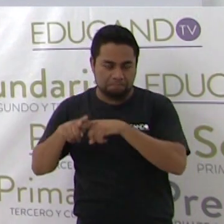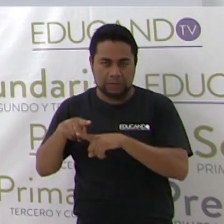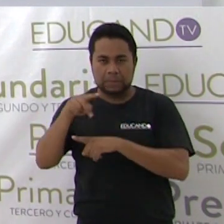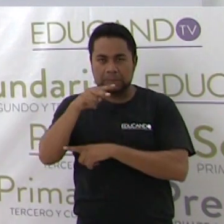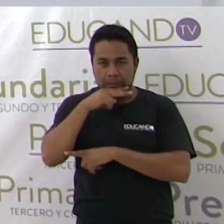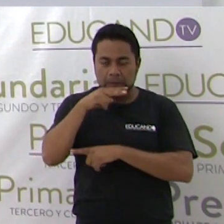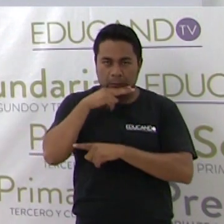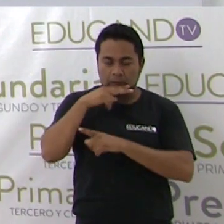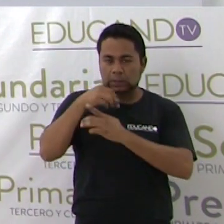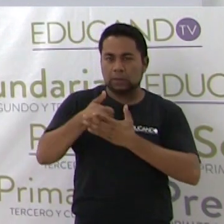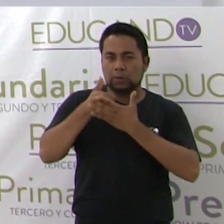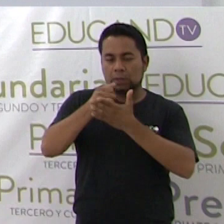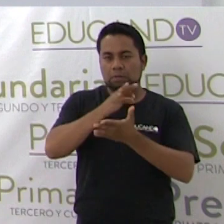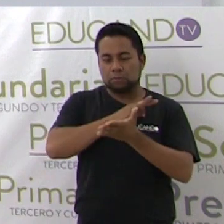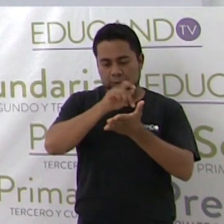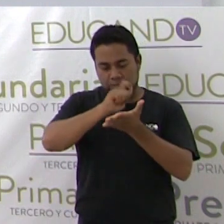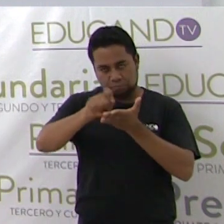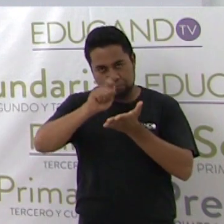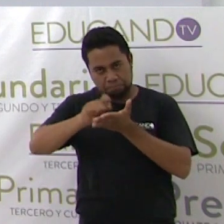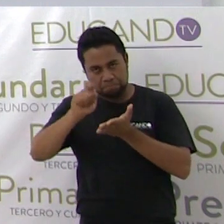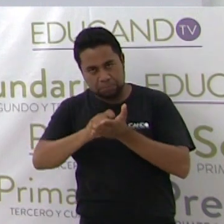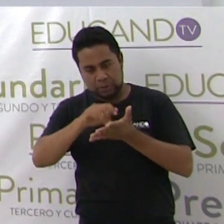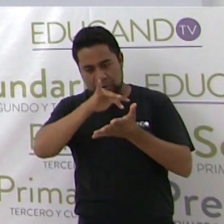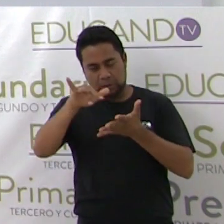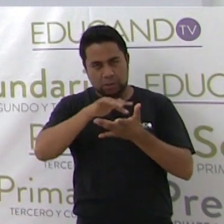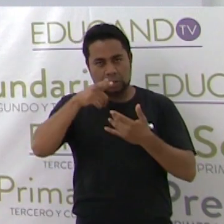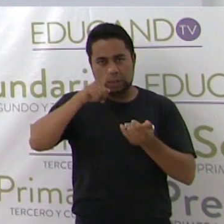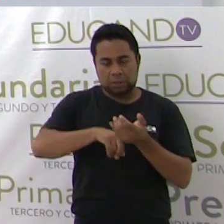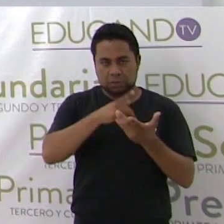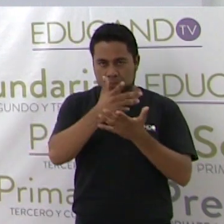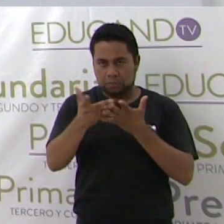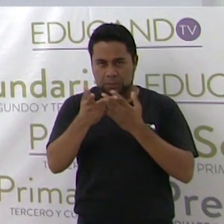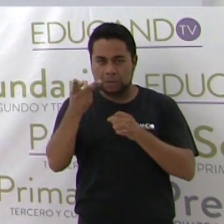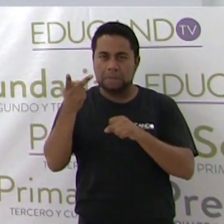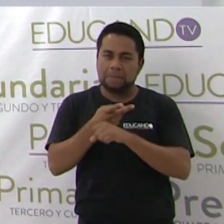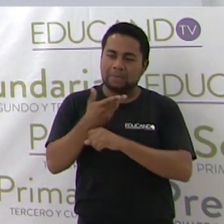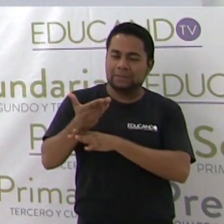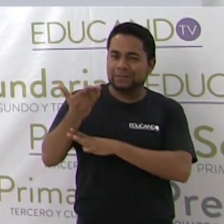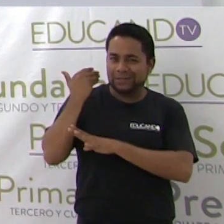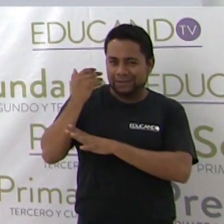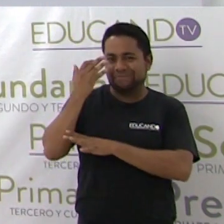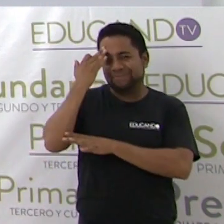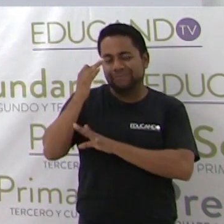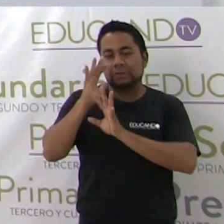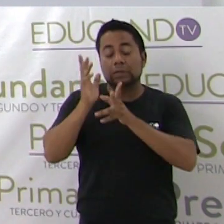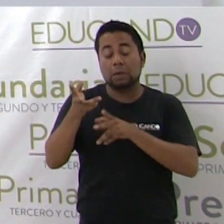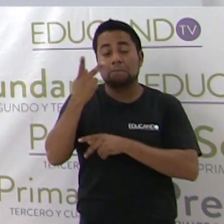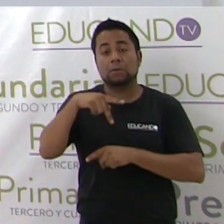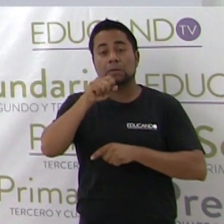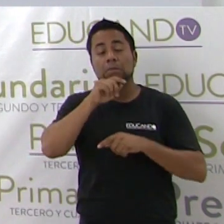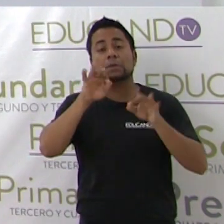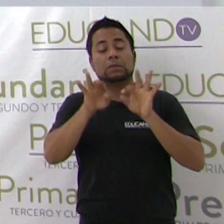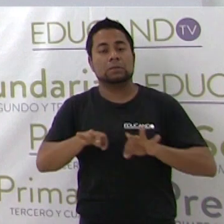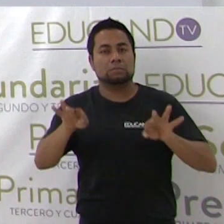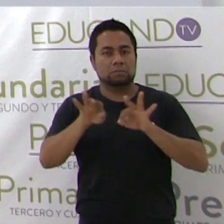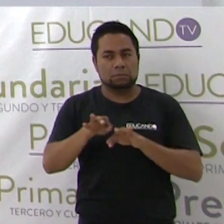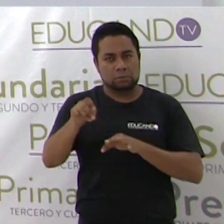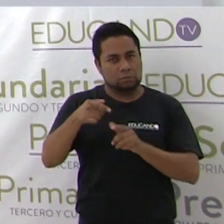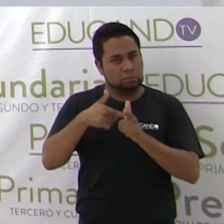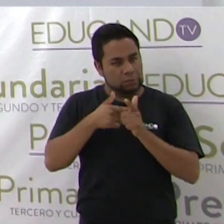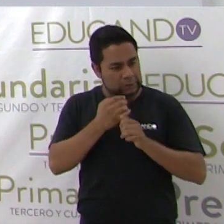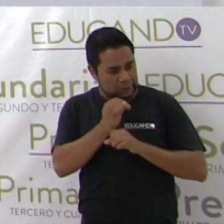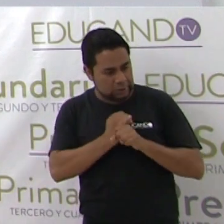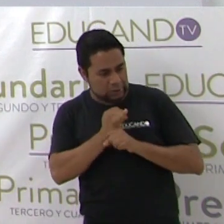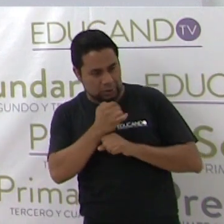permitir realizar la escritura en texto de acciones que sucedieron en el pasado. Pero importante que tú puedas seguir